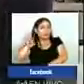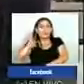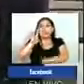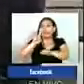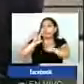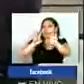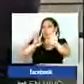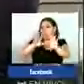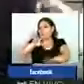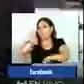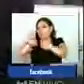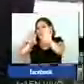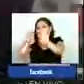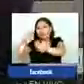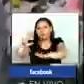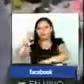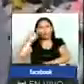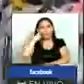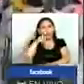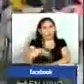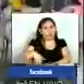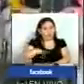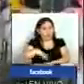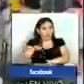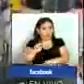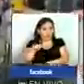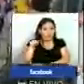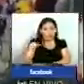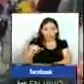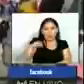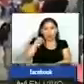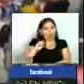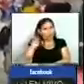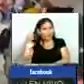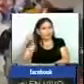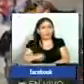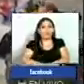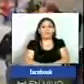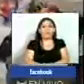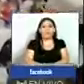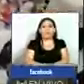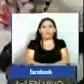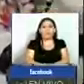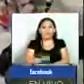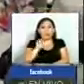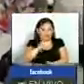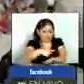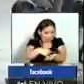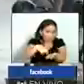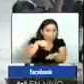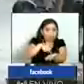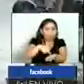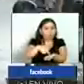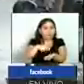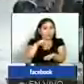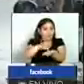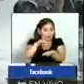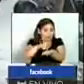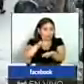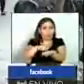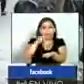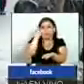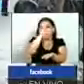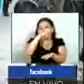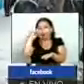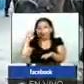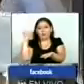Estos que se encuentran En el oriente De nuestro territorio Lo propio está ocurriendo Con el centro De Bolivia Y